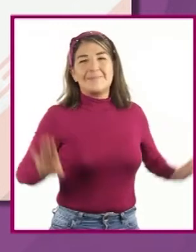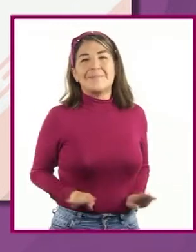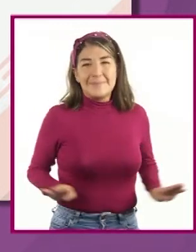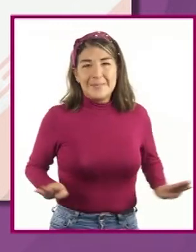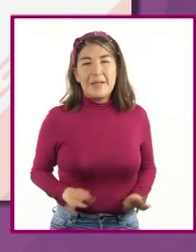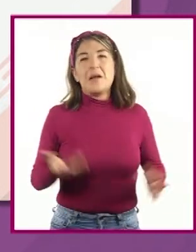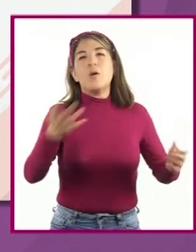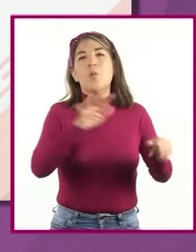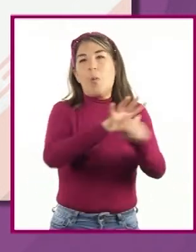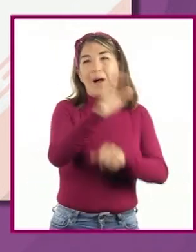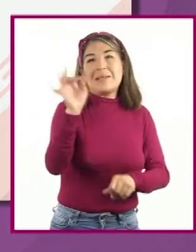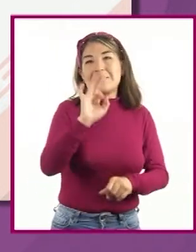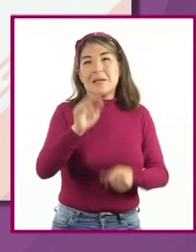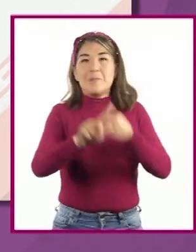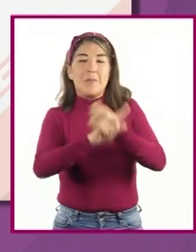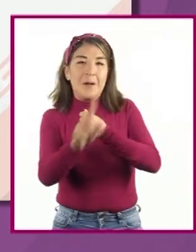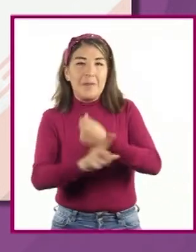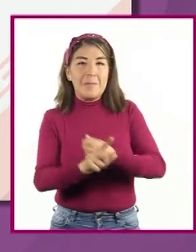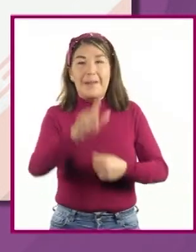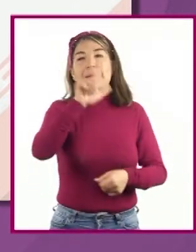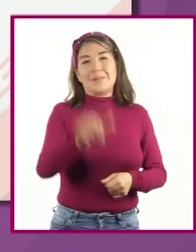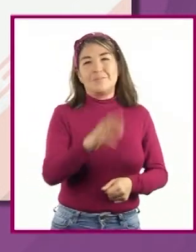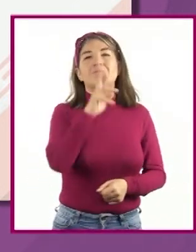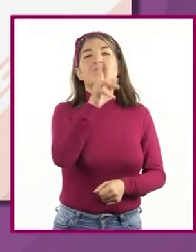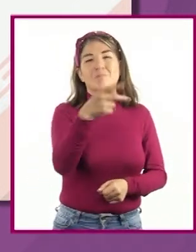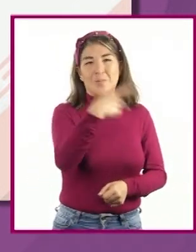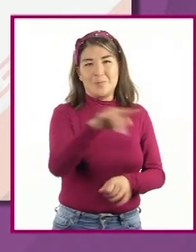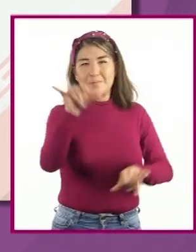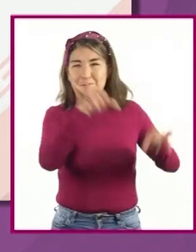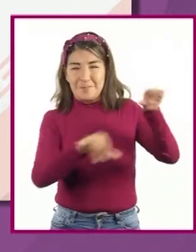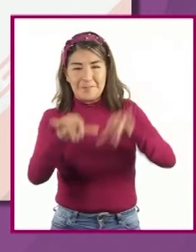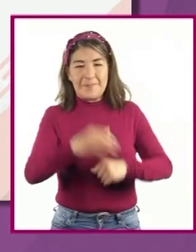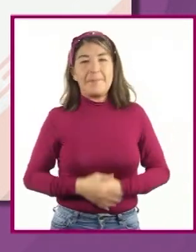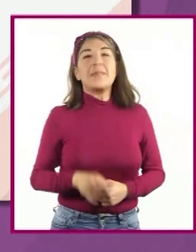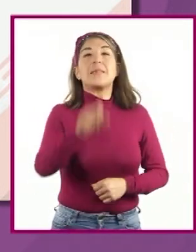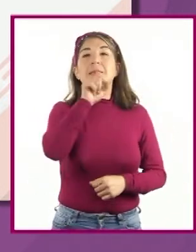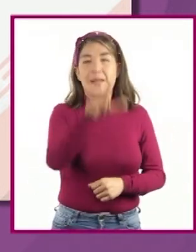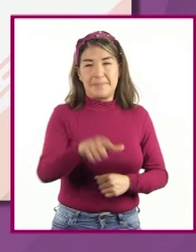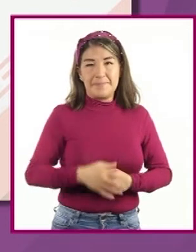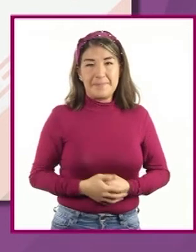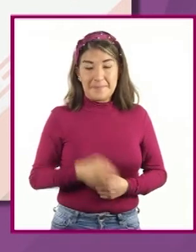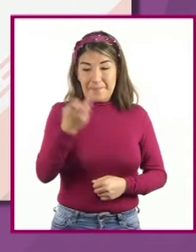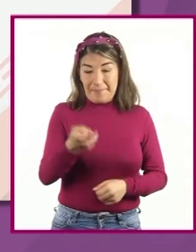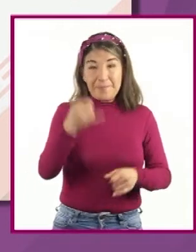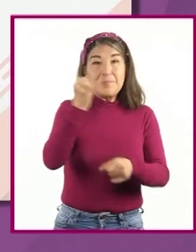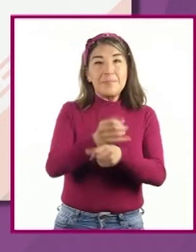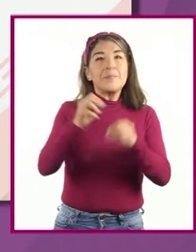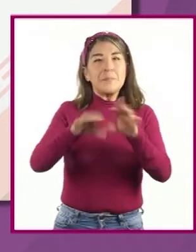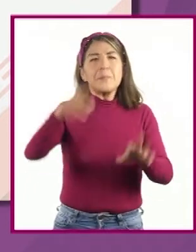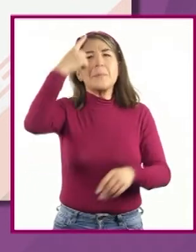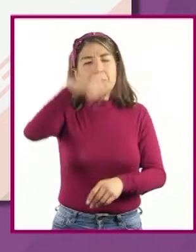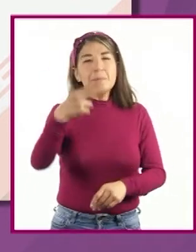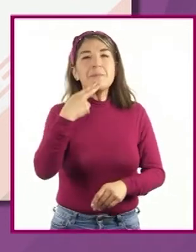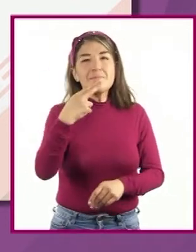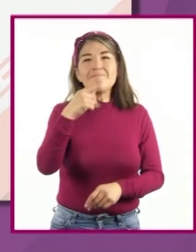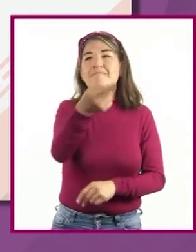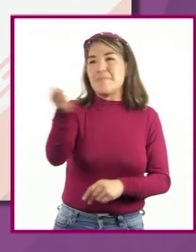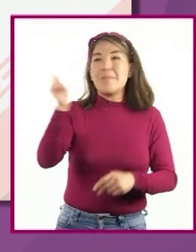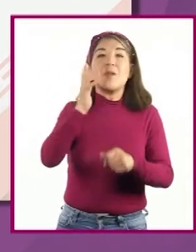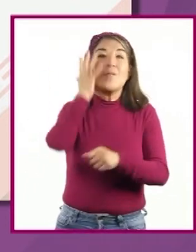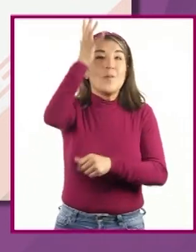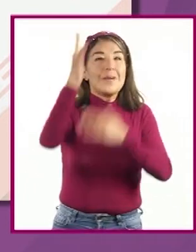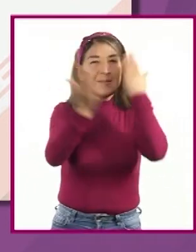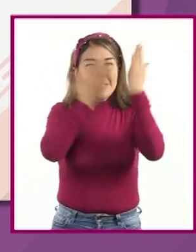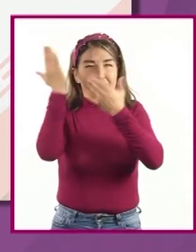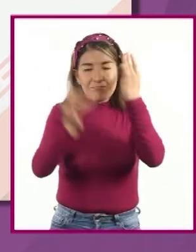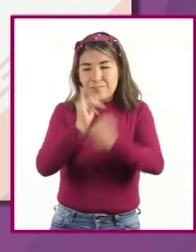los posibles inconvenientes y los resultados de su experimento. Asimismo, Este informe le servirá a futuros investigadores